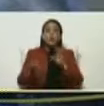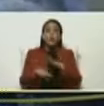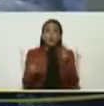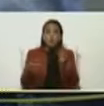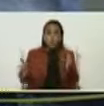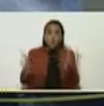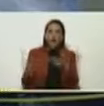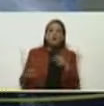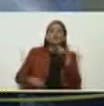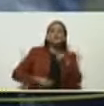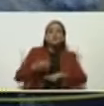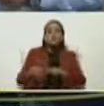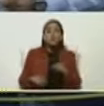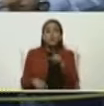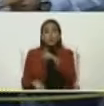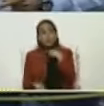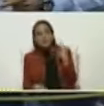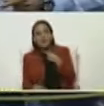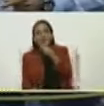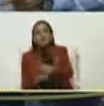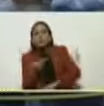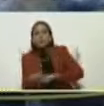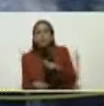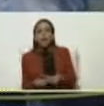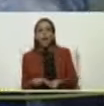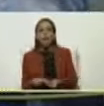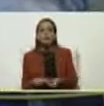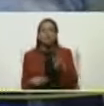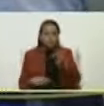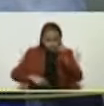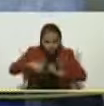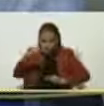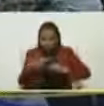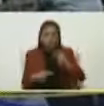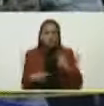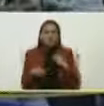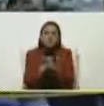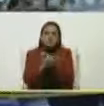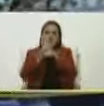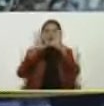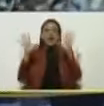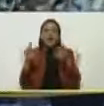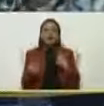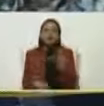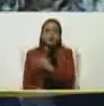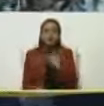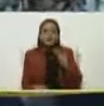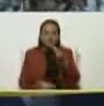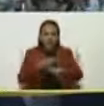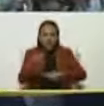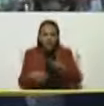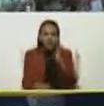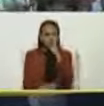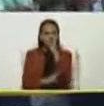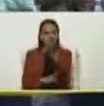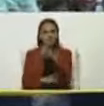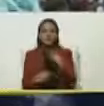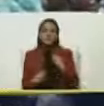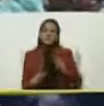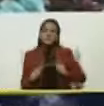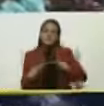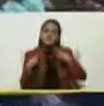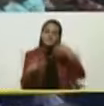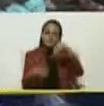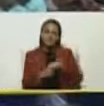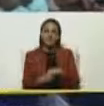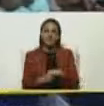abajo o arriba. Y estar claro de lo que uno quiere en la vida, hacia adelante.